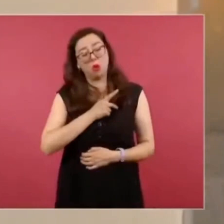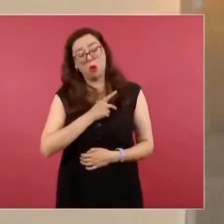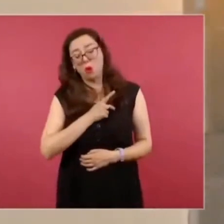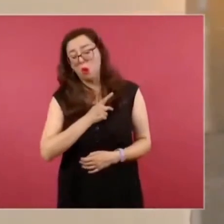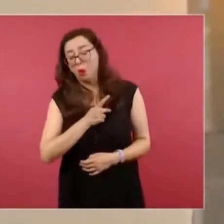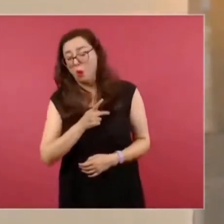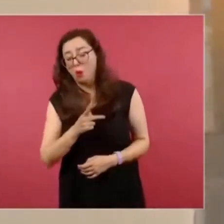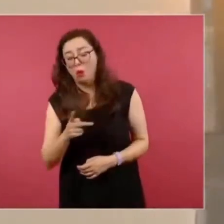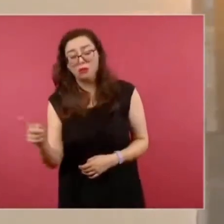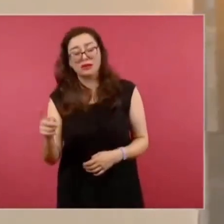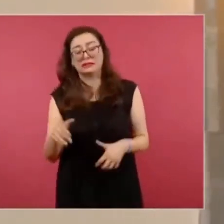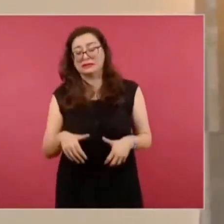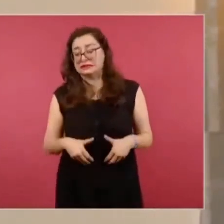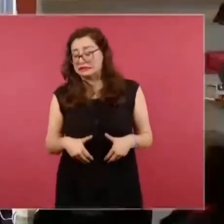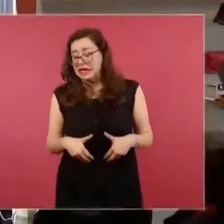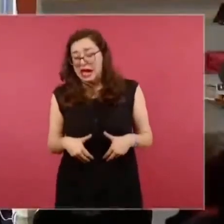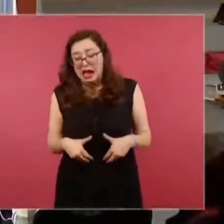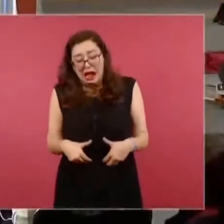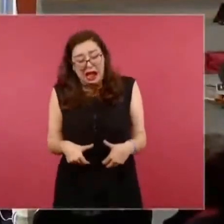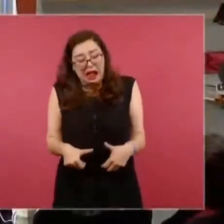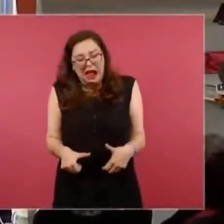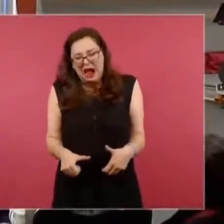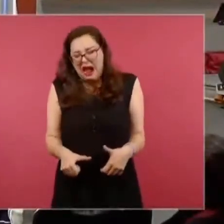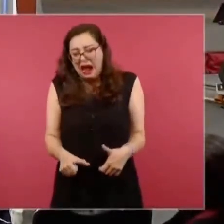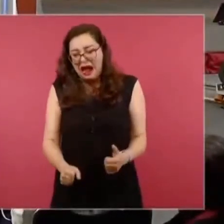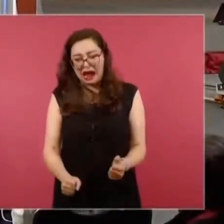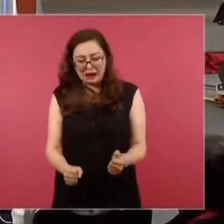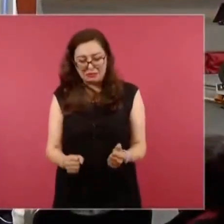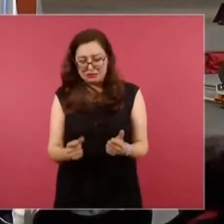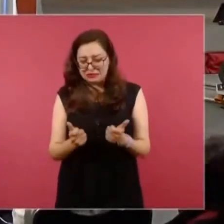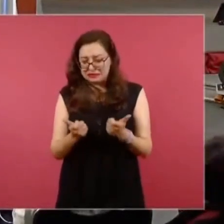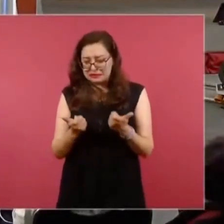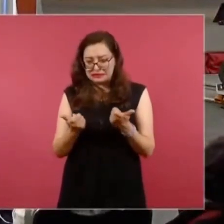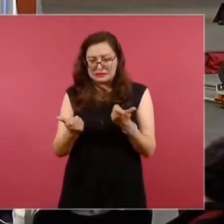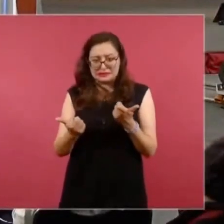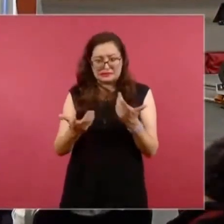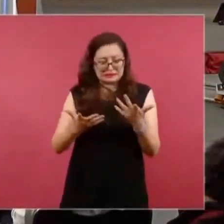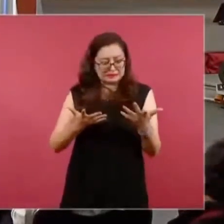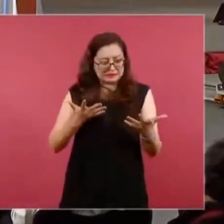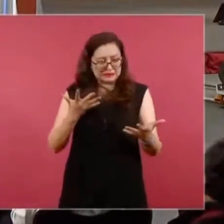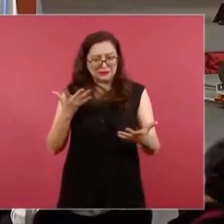cuando sus recursos apenas le alcanzan para mal comer,